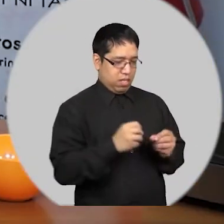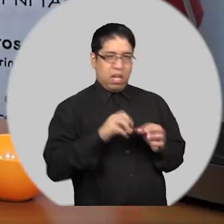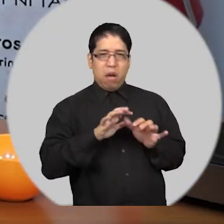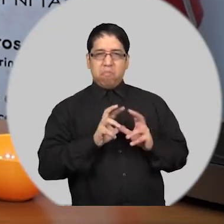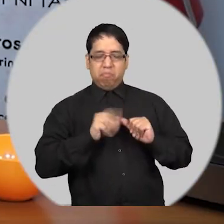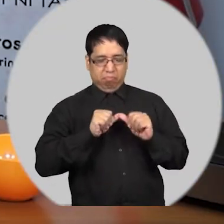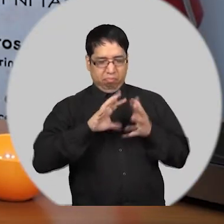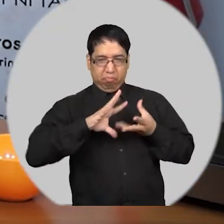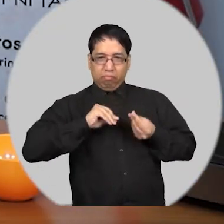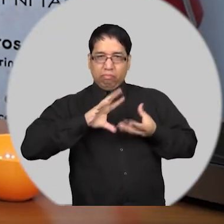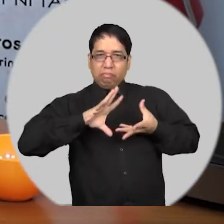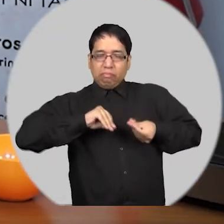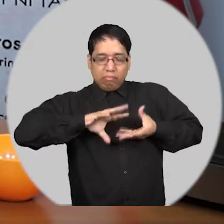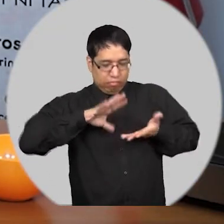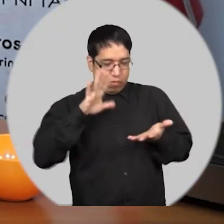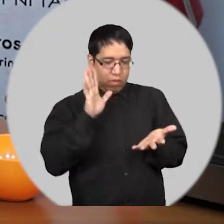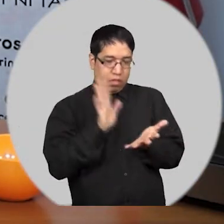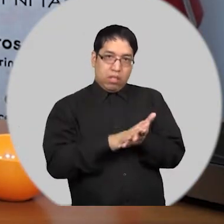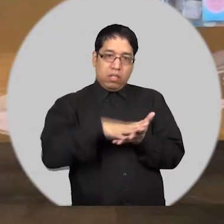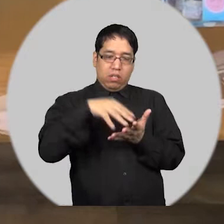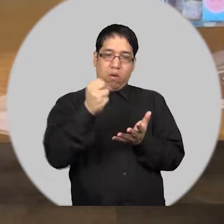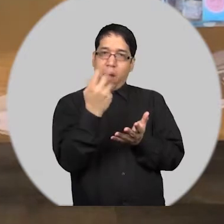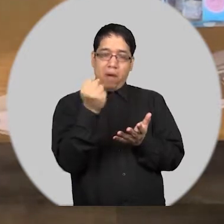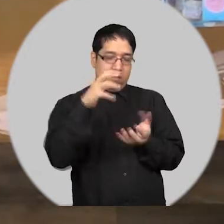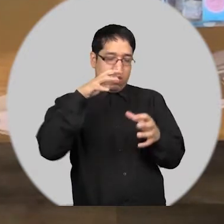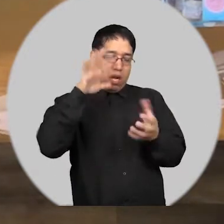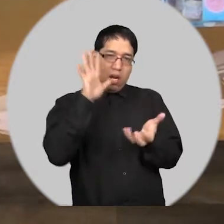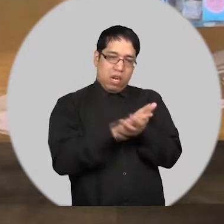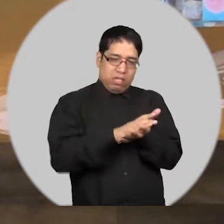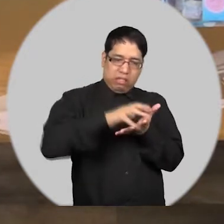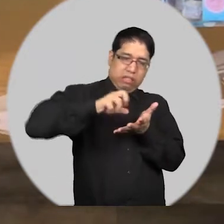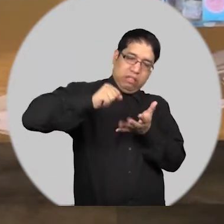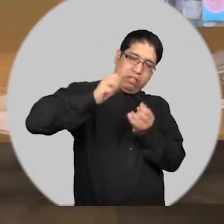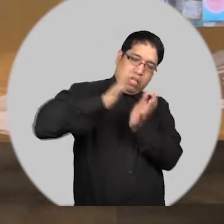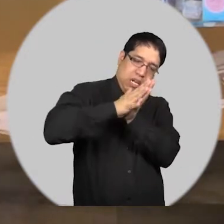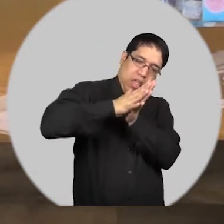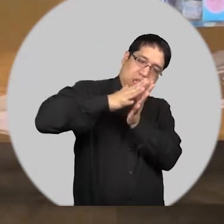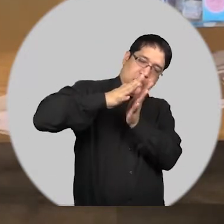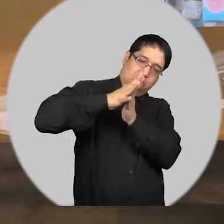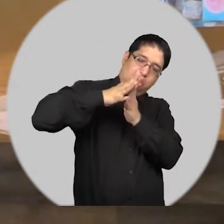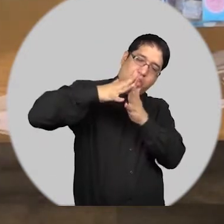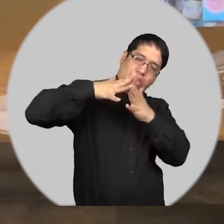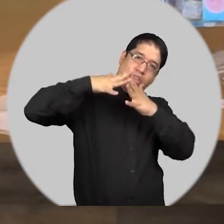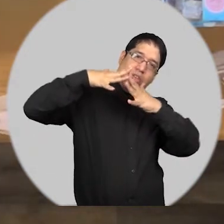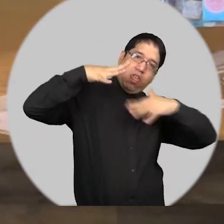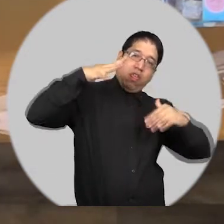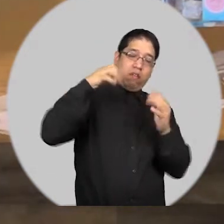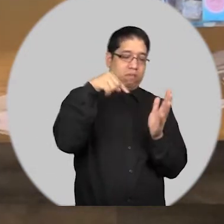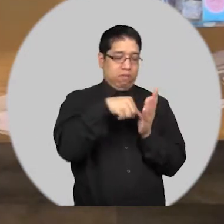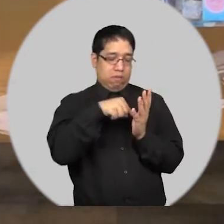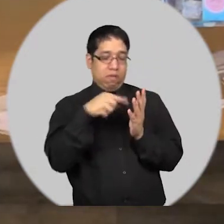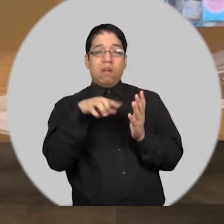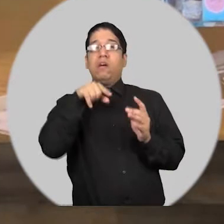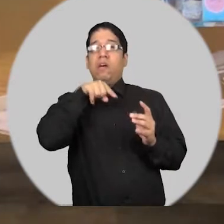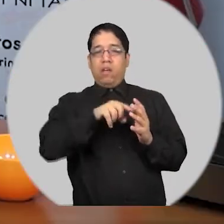poco pastosa. Al tocar con las manos, van a dar cuenta, ven cómo se pega. Al tocar con